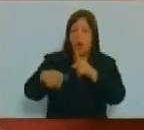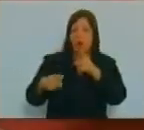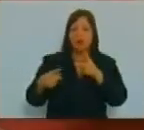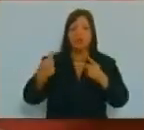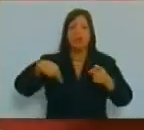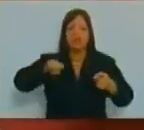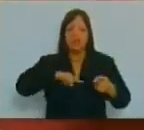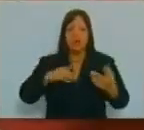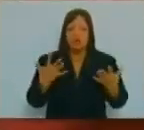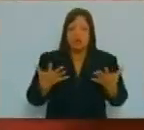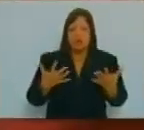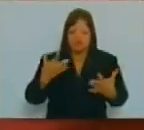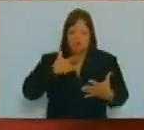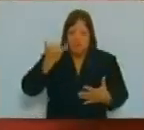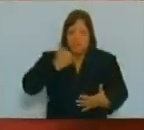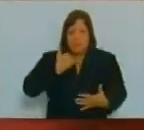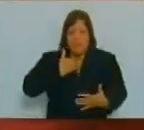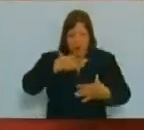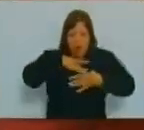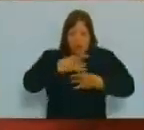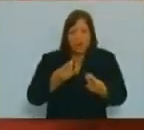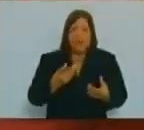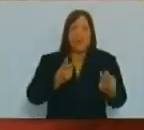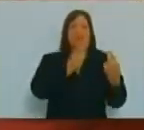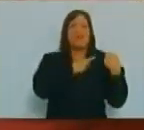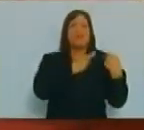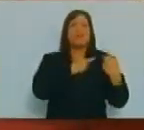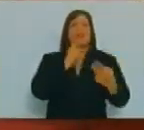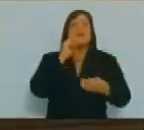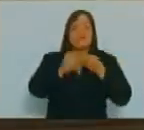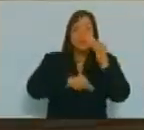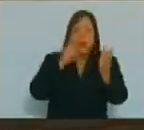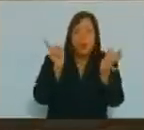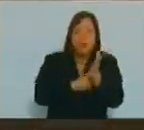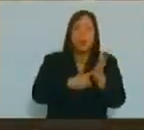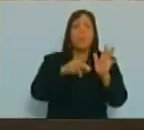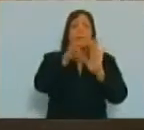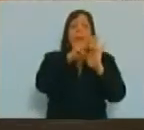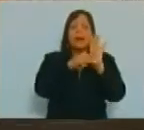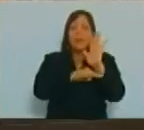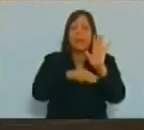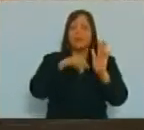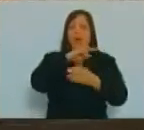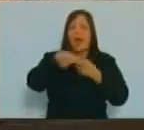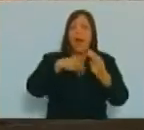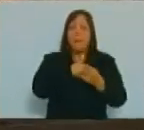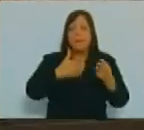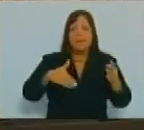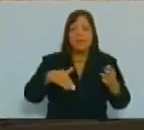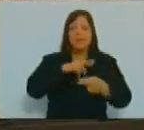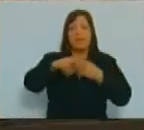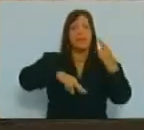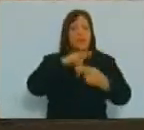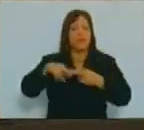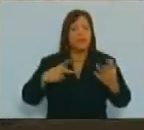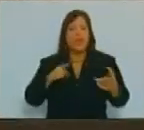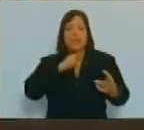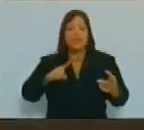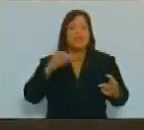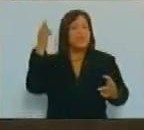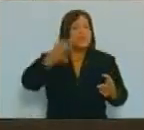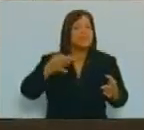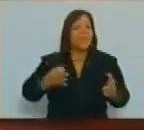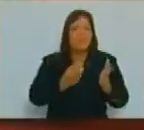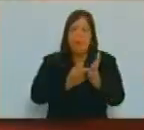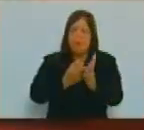nos atañe que es que se cumpla un mandamiento de nuestro presidente nicolás maduro cuando siempre pide